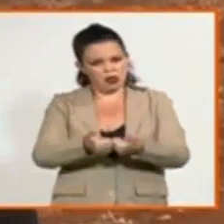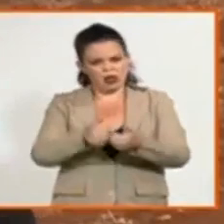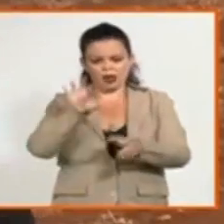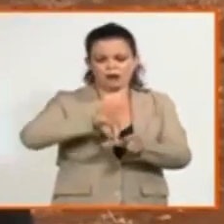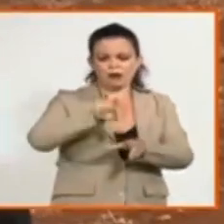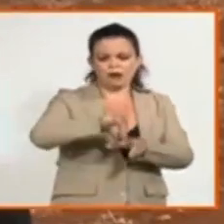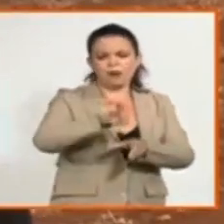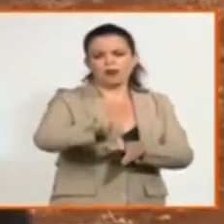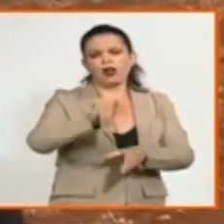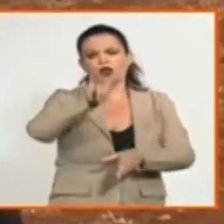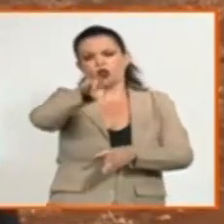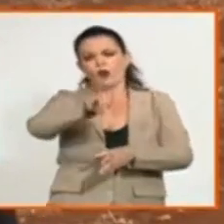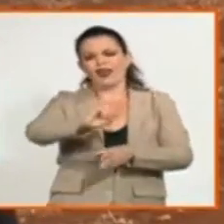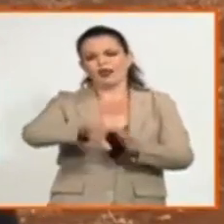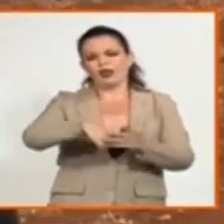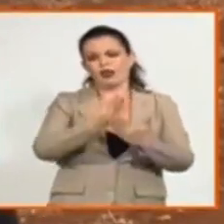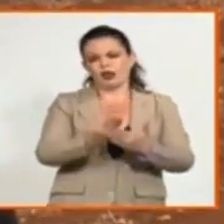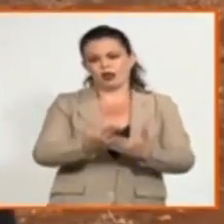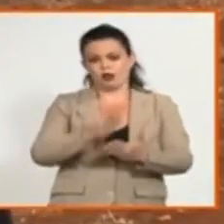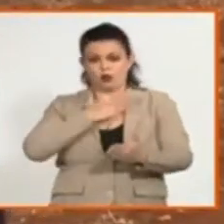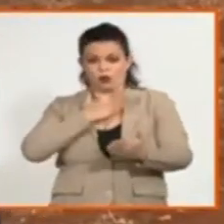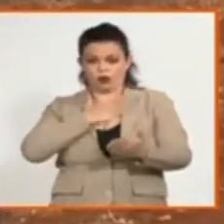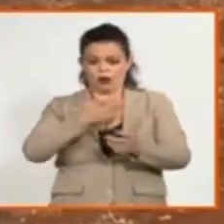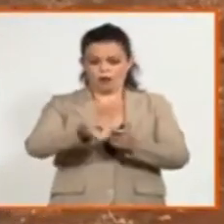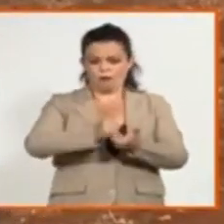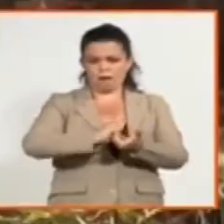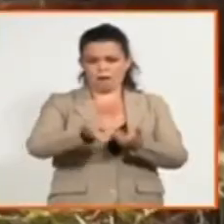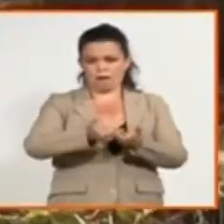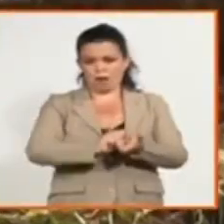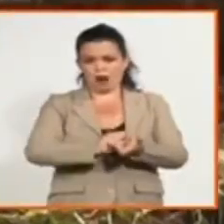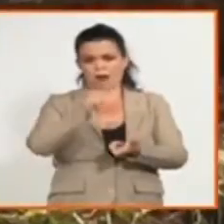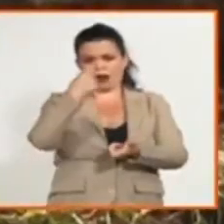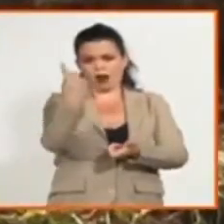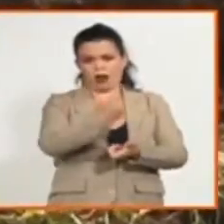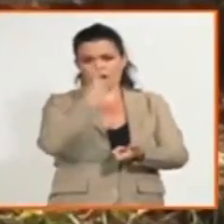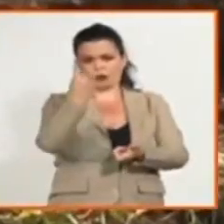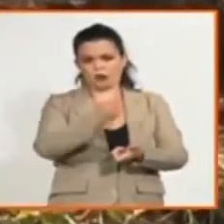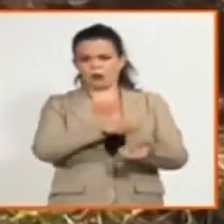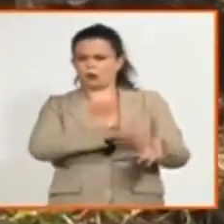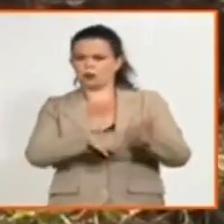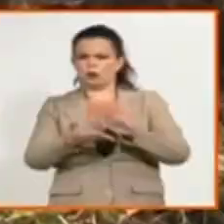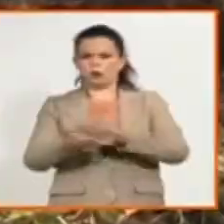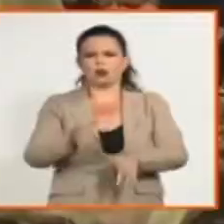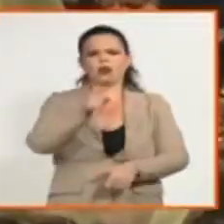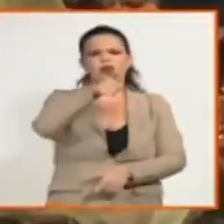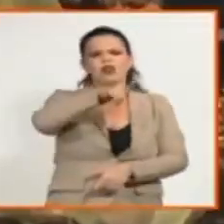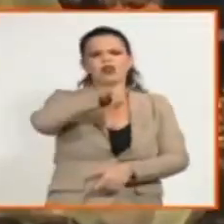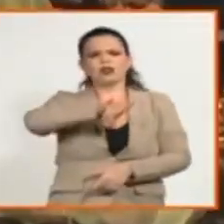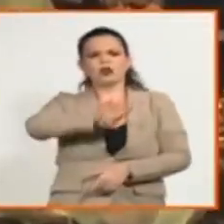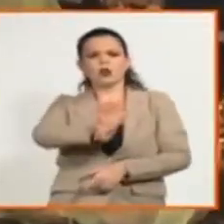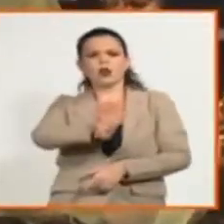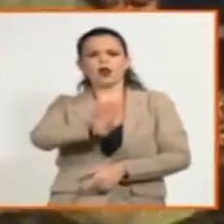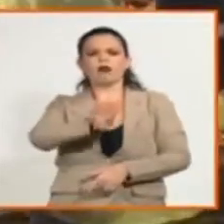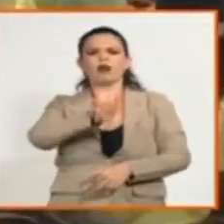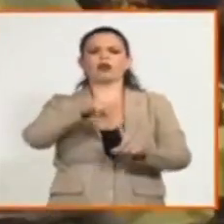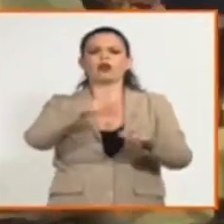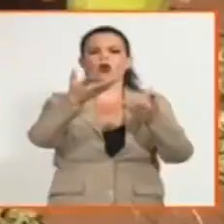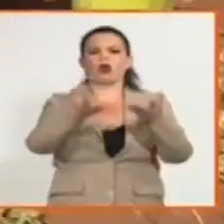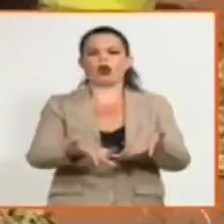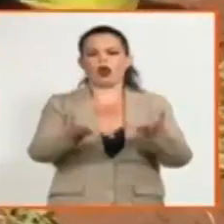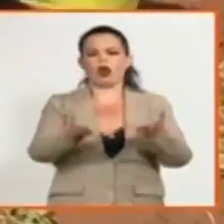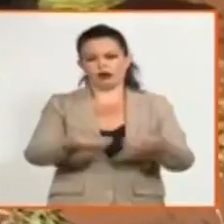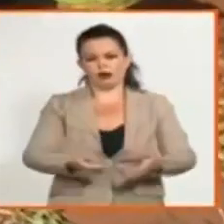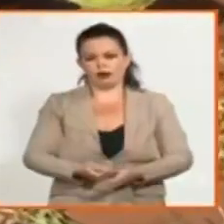que es nacional, prevé unos rendimientos de 17 toneladas por hectárea. La finca Zenaida 1 de la CPA cubano-búlgara de